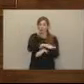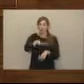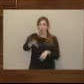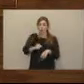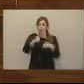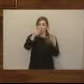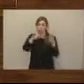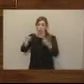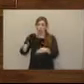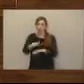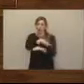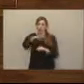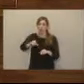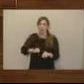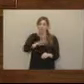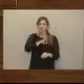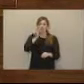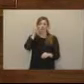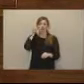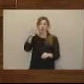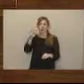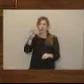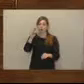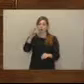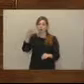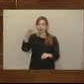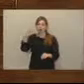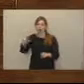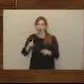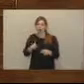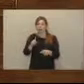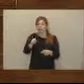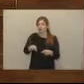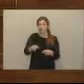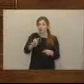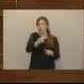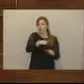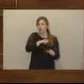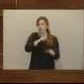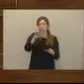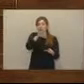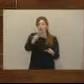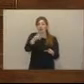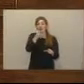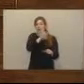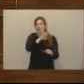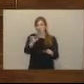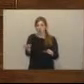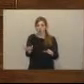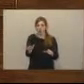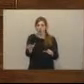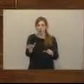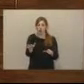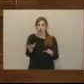donde gobierna la señora de Cospedal, la señora más aventajada de este país. ¿Cuántos despidos hubo en Castilla